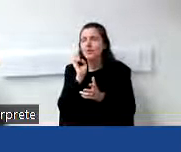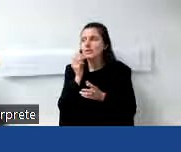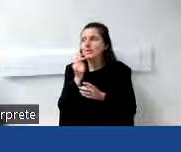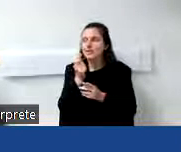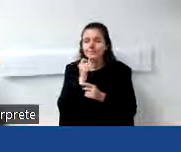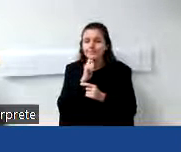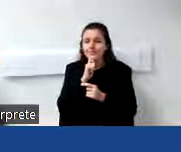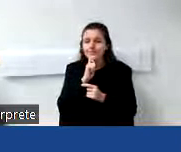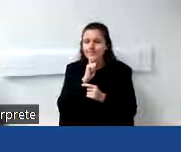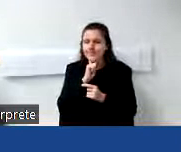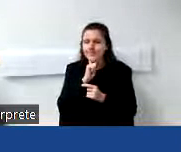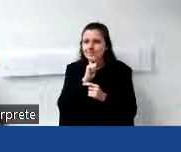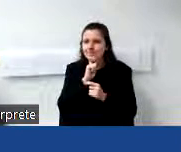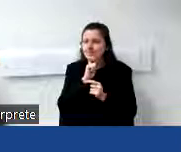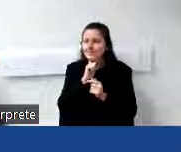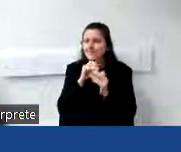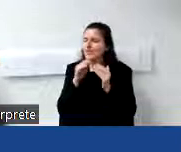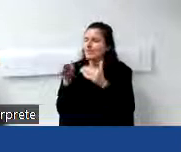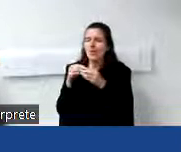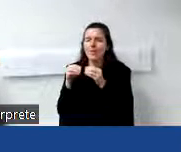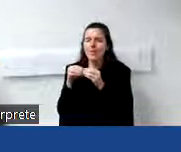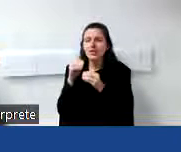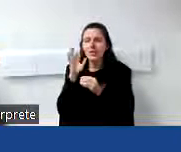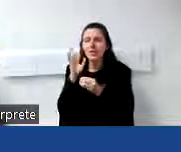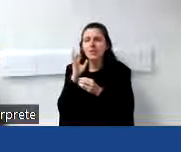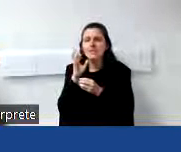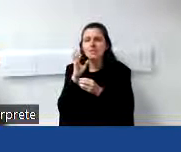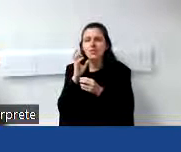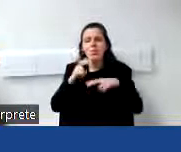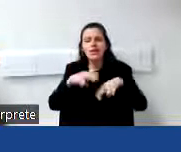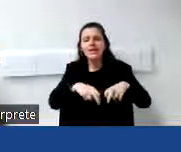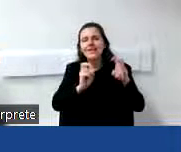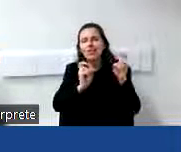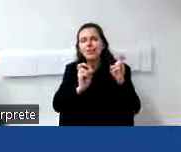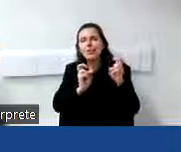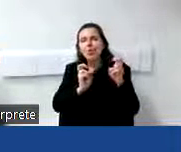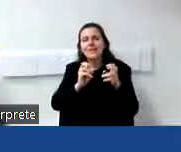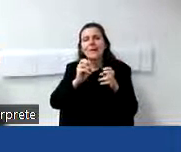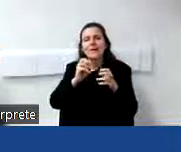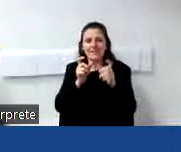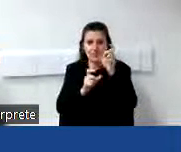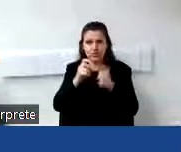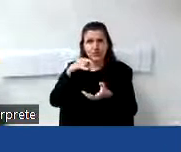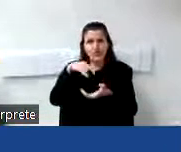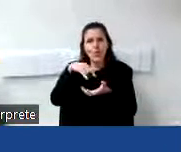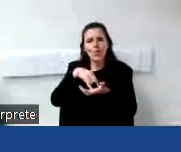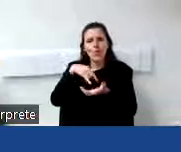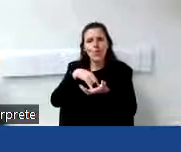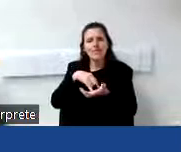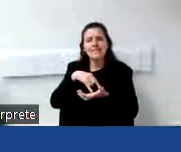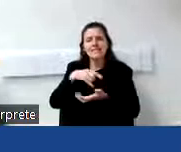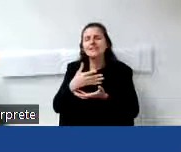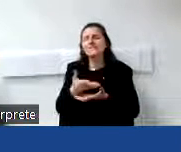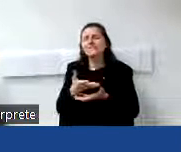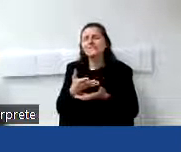lo del estudio para la persona con obesidad que no... Sí, que no me acuerdo qué estudio era